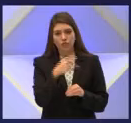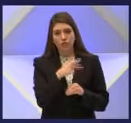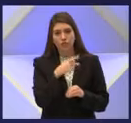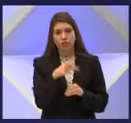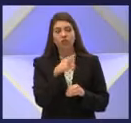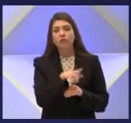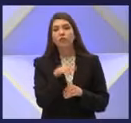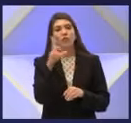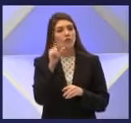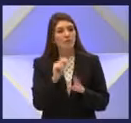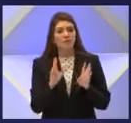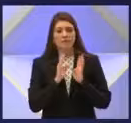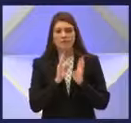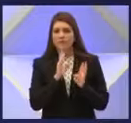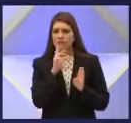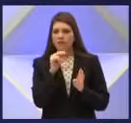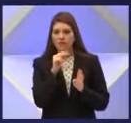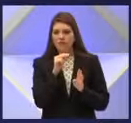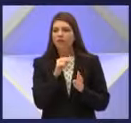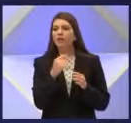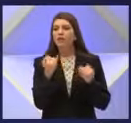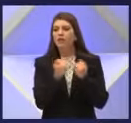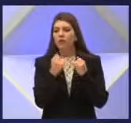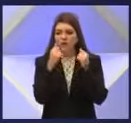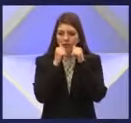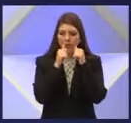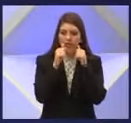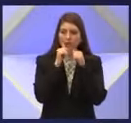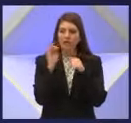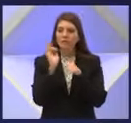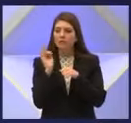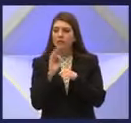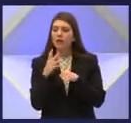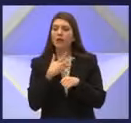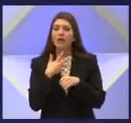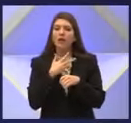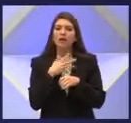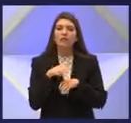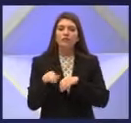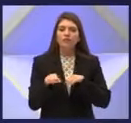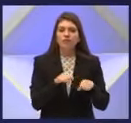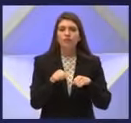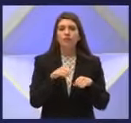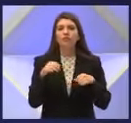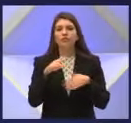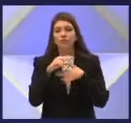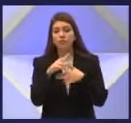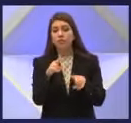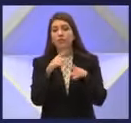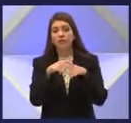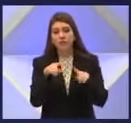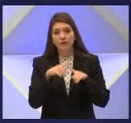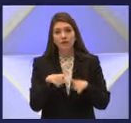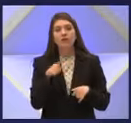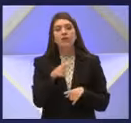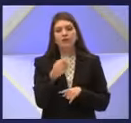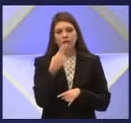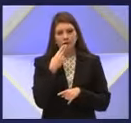atención a la población en caso de desastres conectividad y desarrollo tecnológico regional es